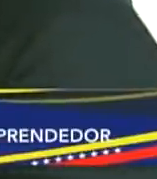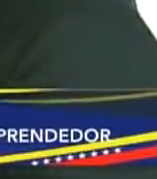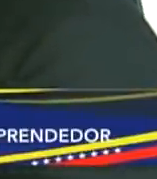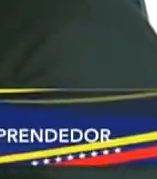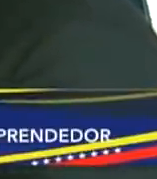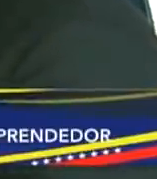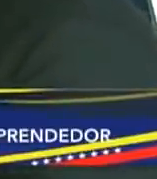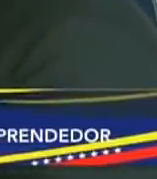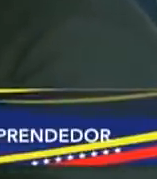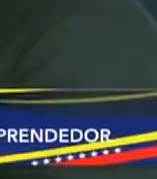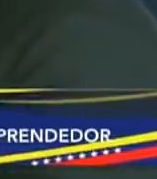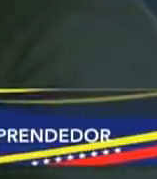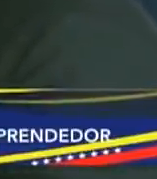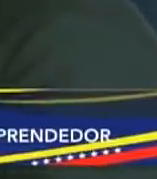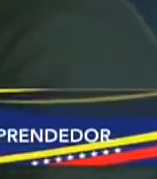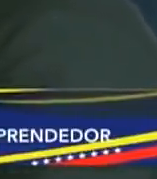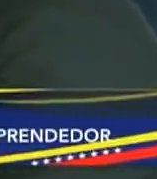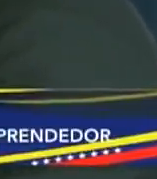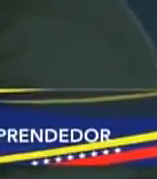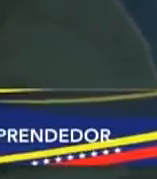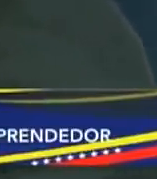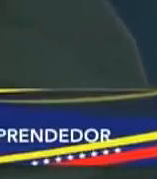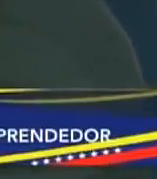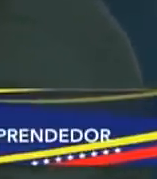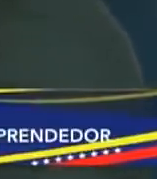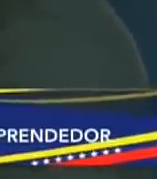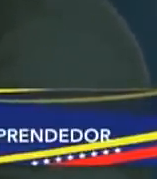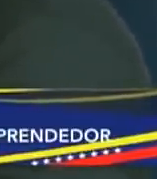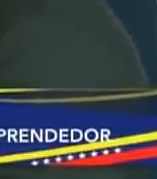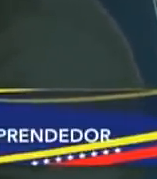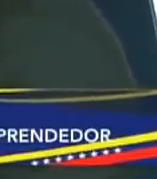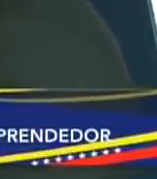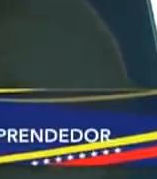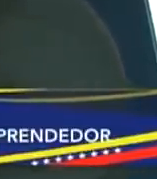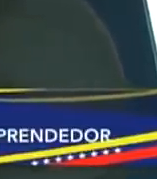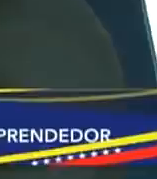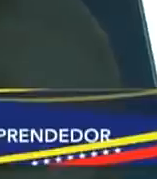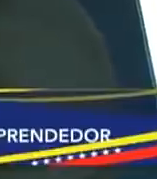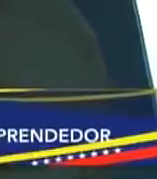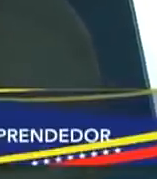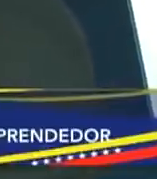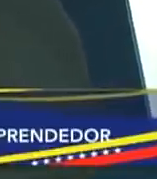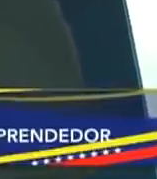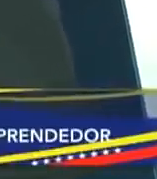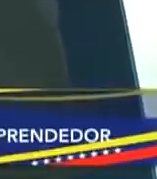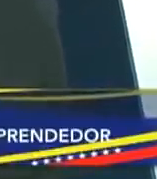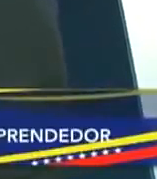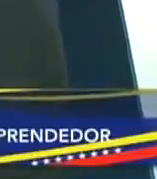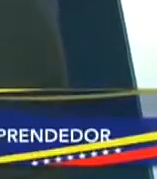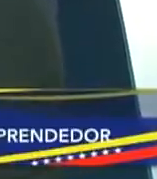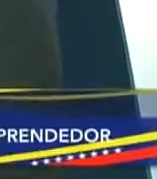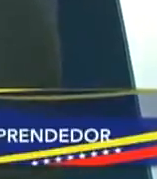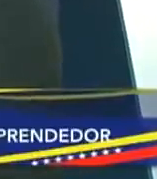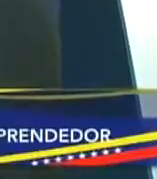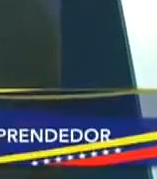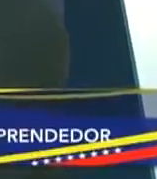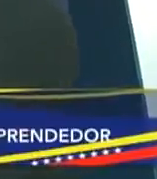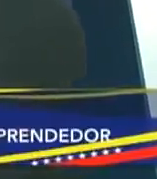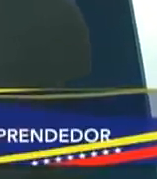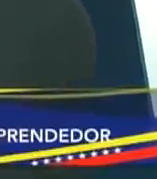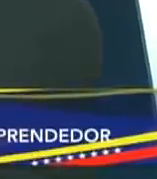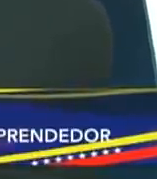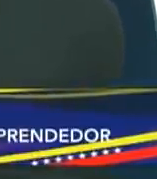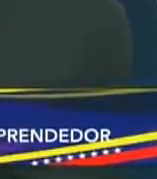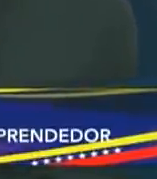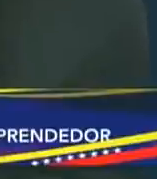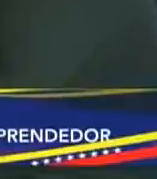esas instituciones tienen que presentar planes, facilidades para que los emprendedores puedan lograr su objetivo productivo. Entonces, bueno, aquí tenemos